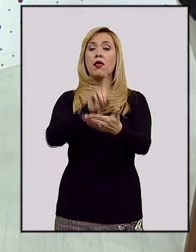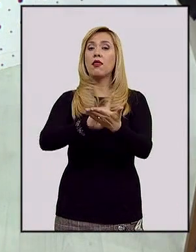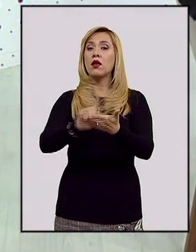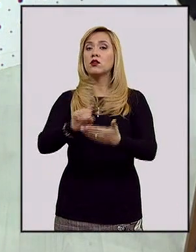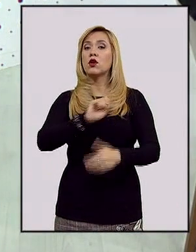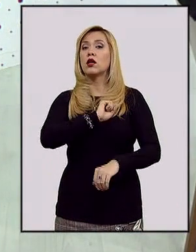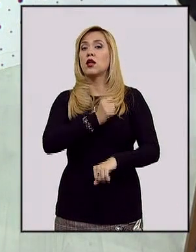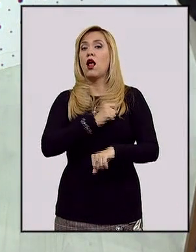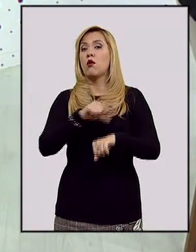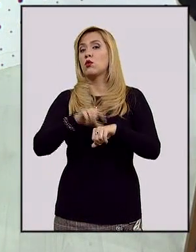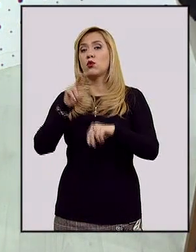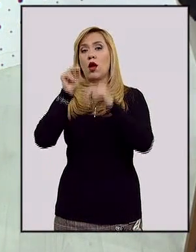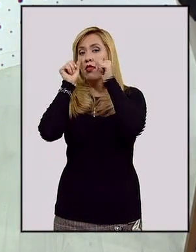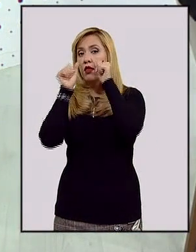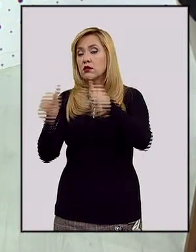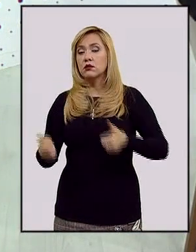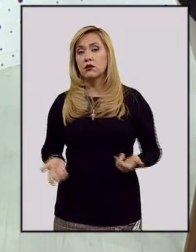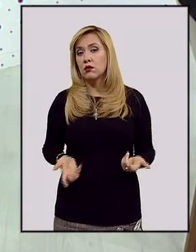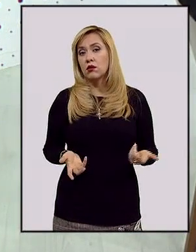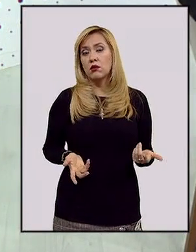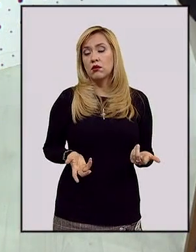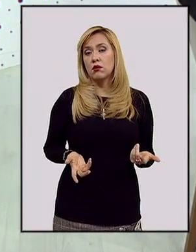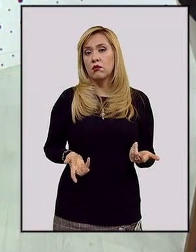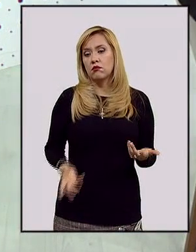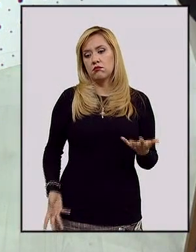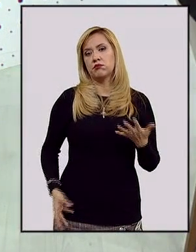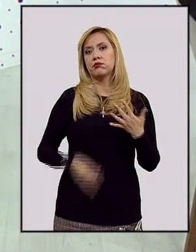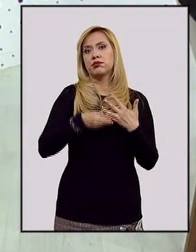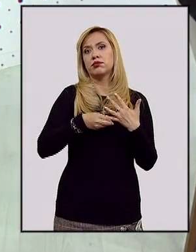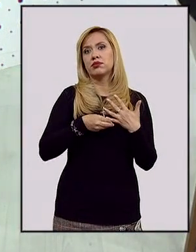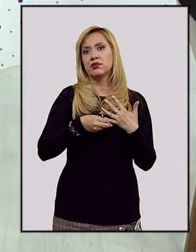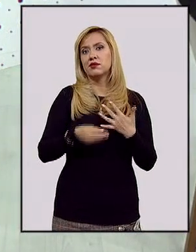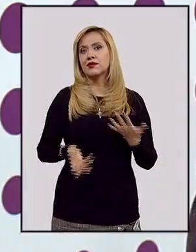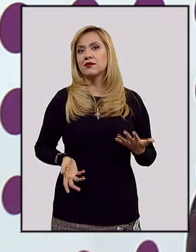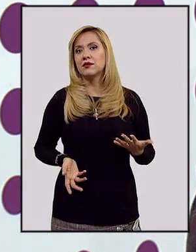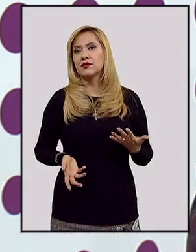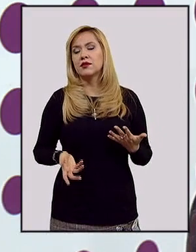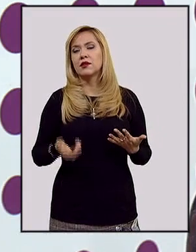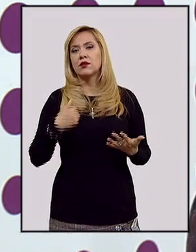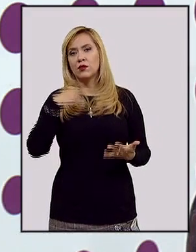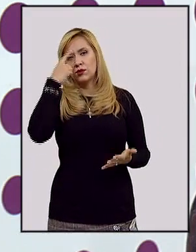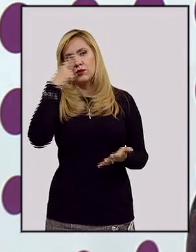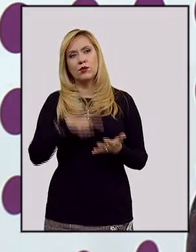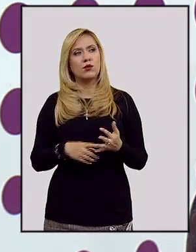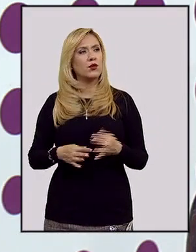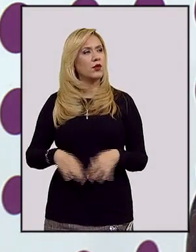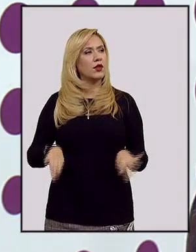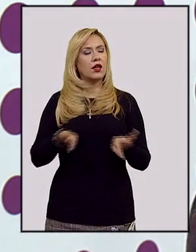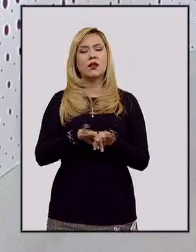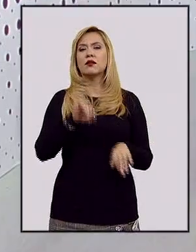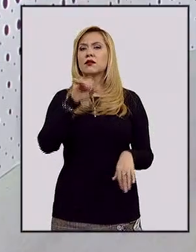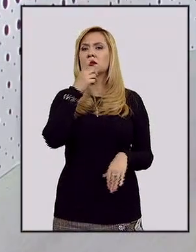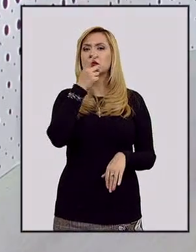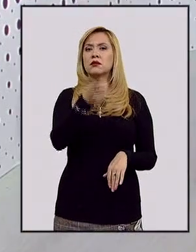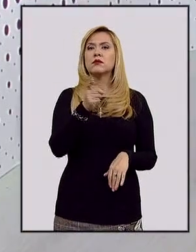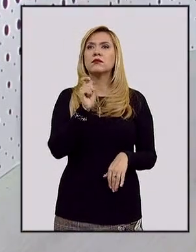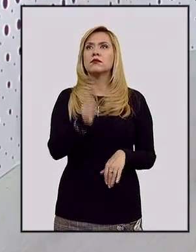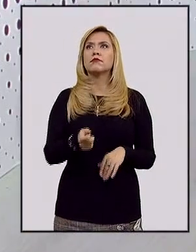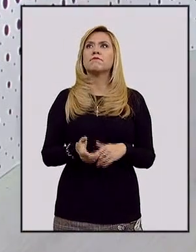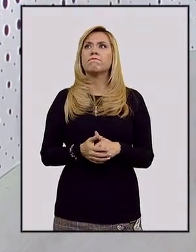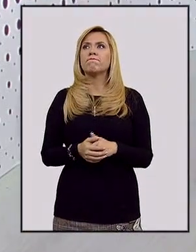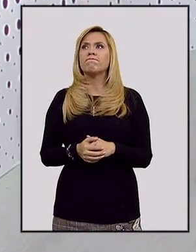también. Claro, también, y además pasa un poco por el tema de algo que también me parece que es importante destacar, que